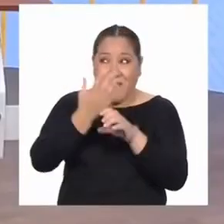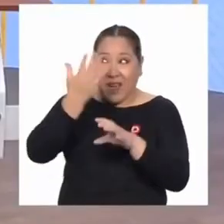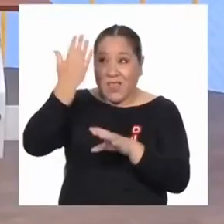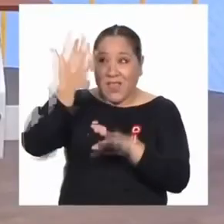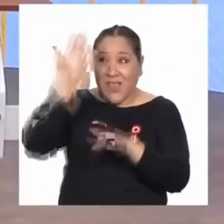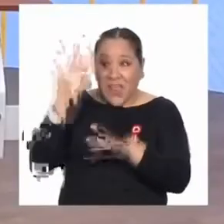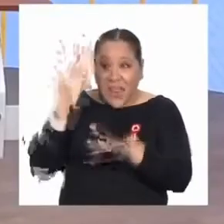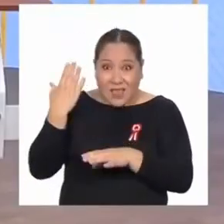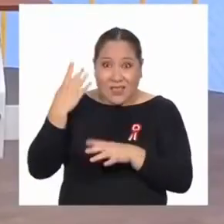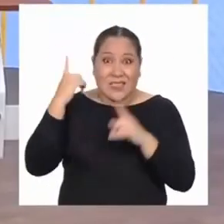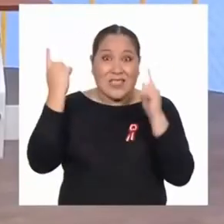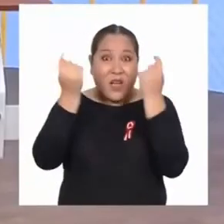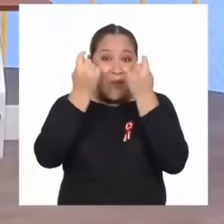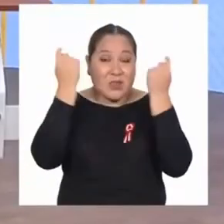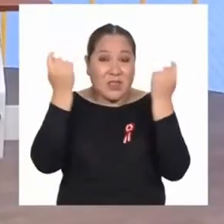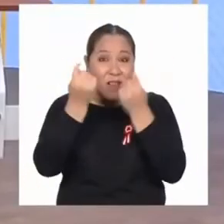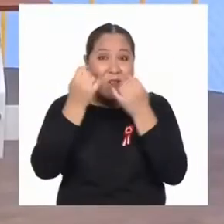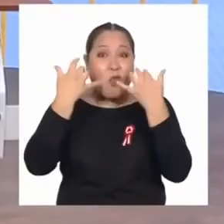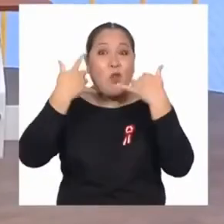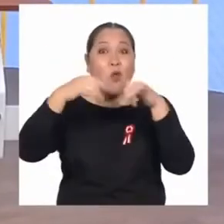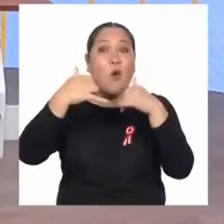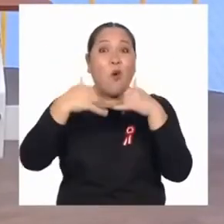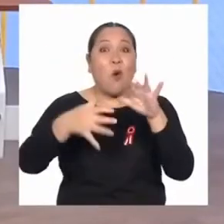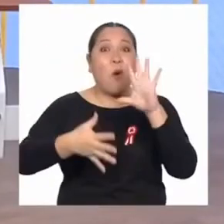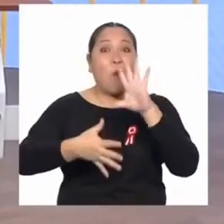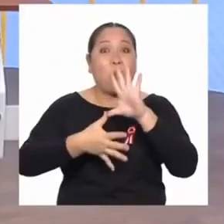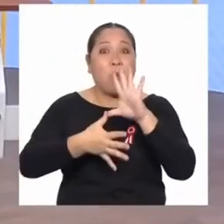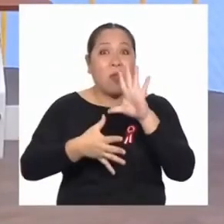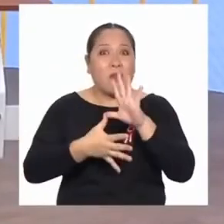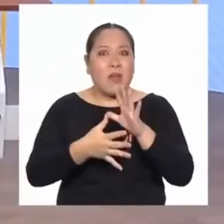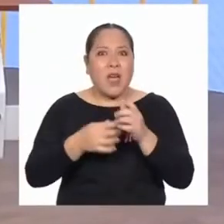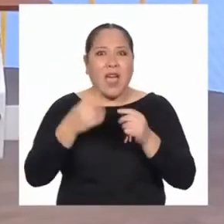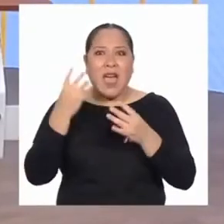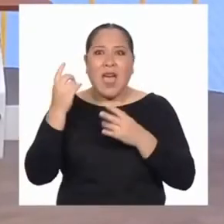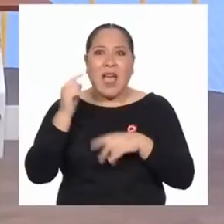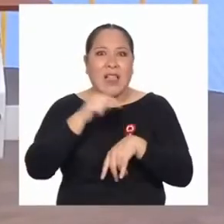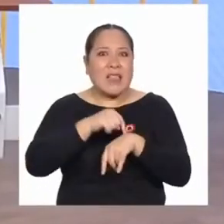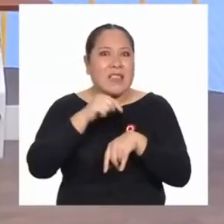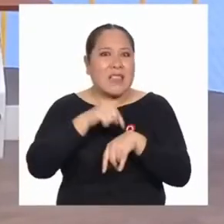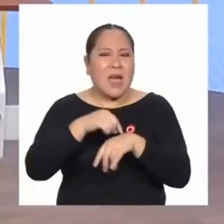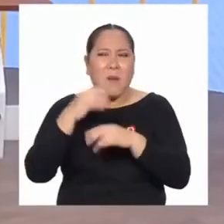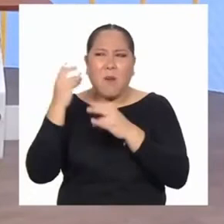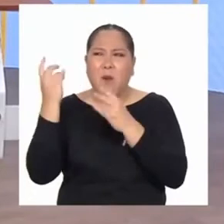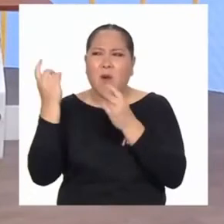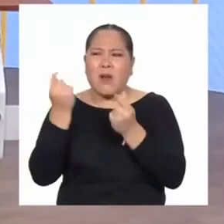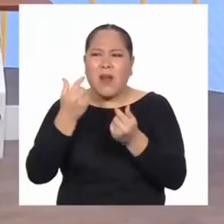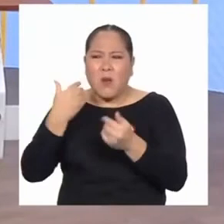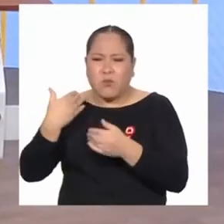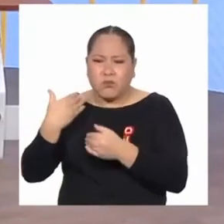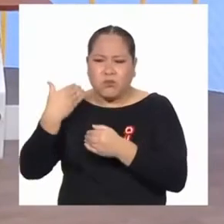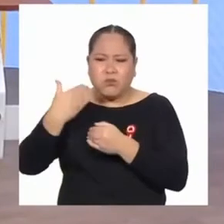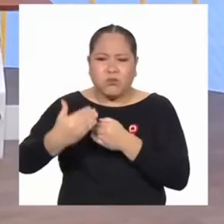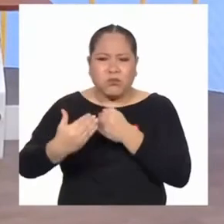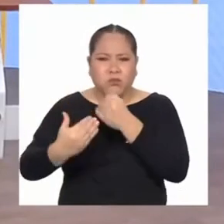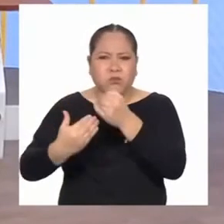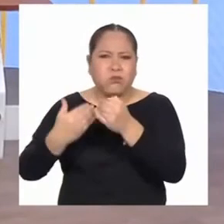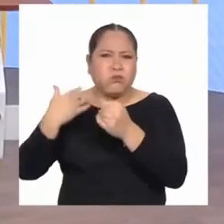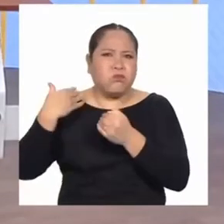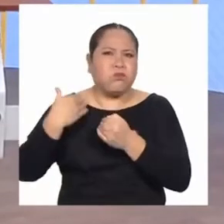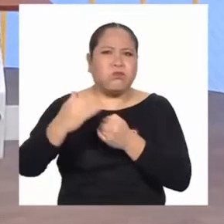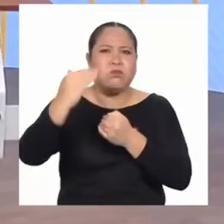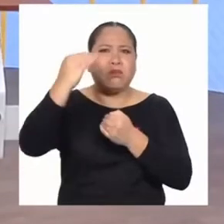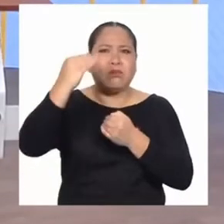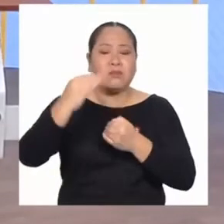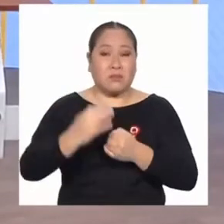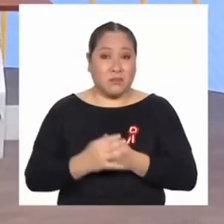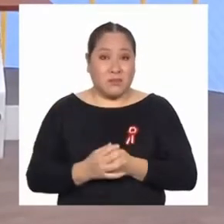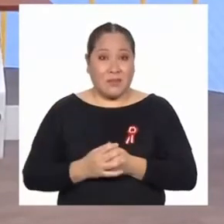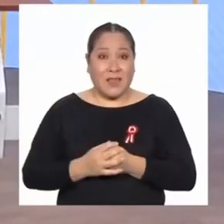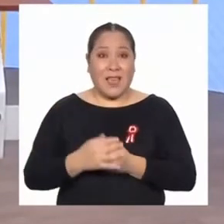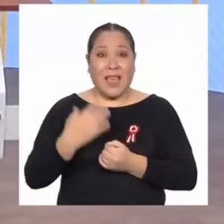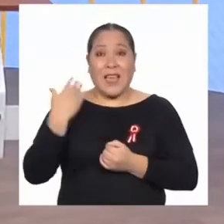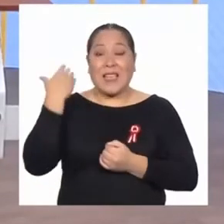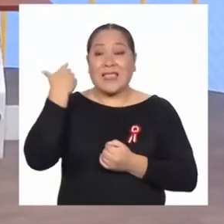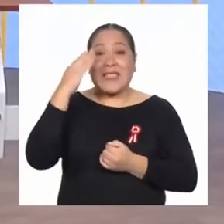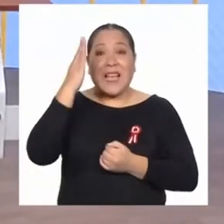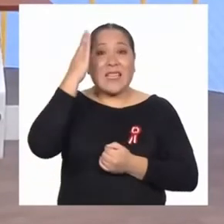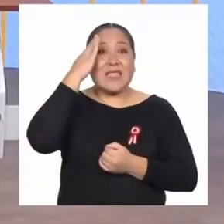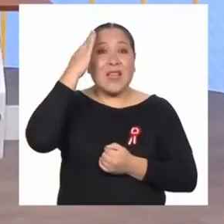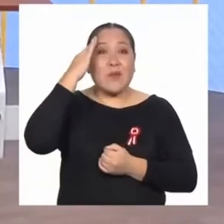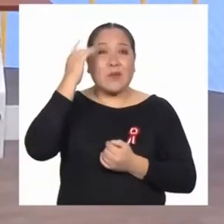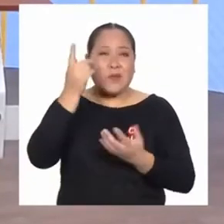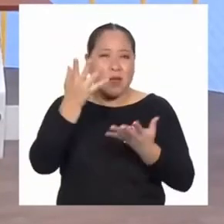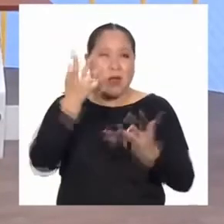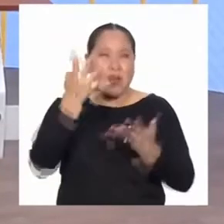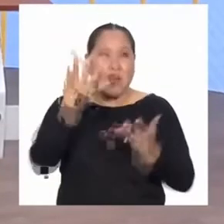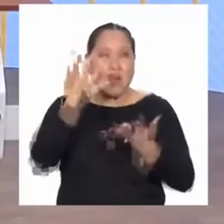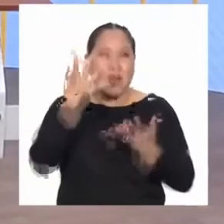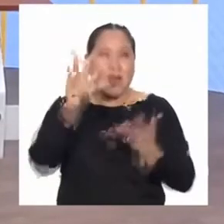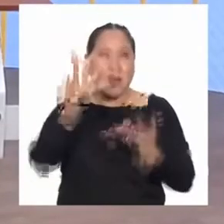panamericanos el tiempo puede pasar muy rápido y ya sabemos que si queremos llegar